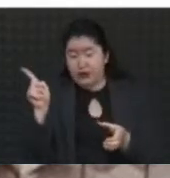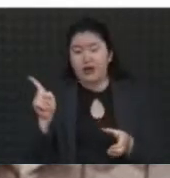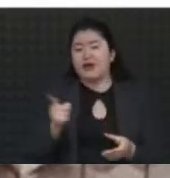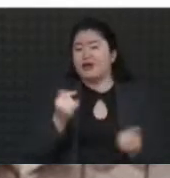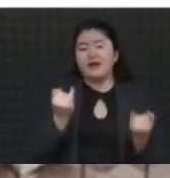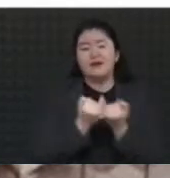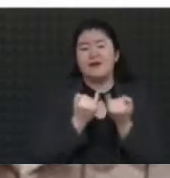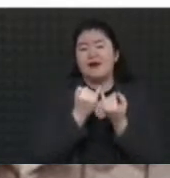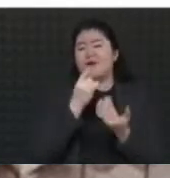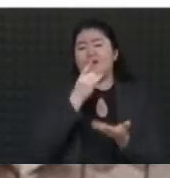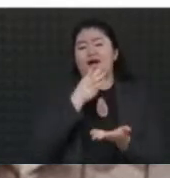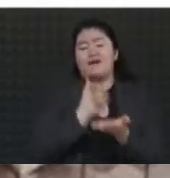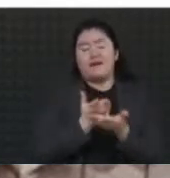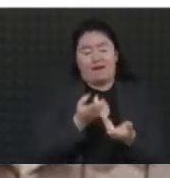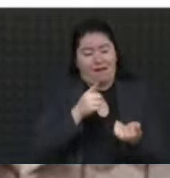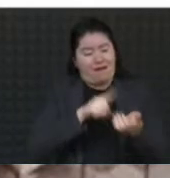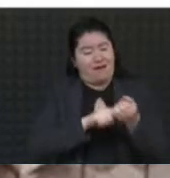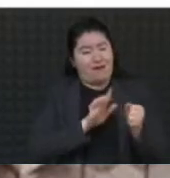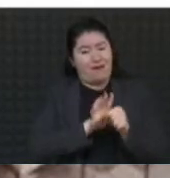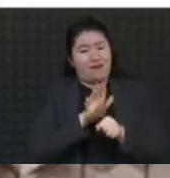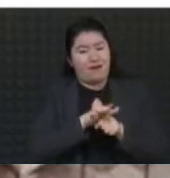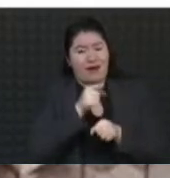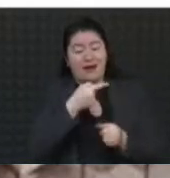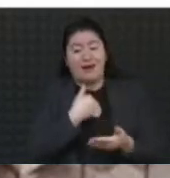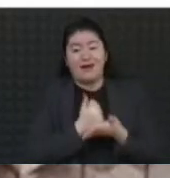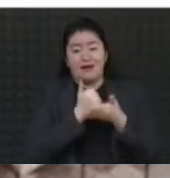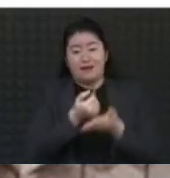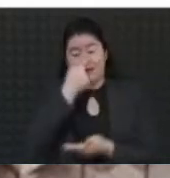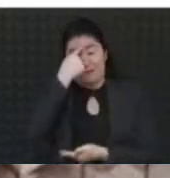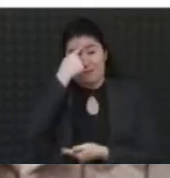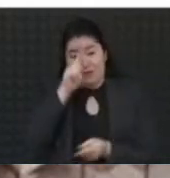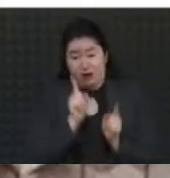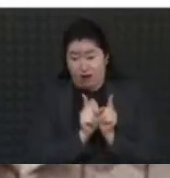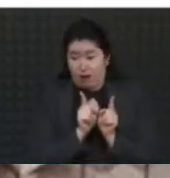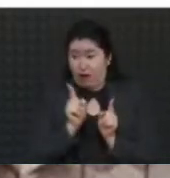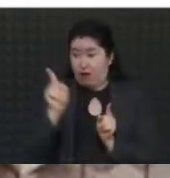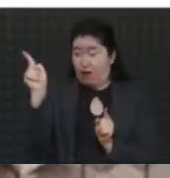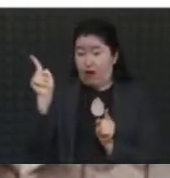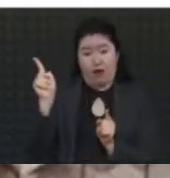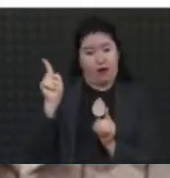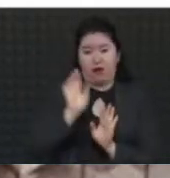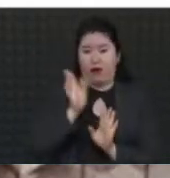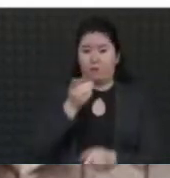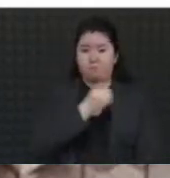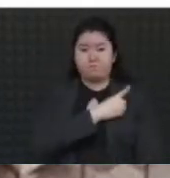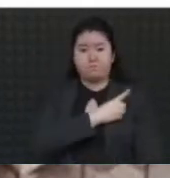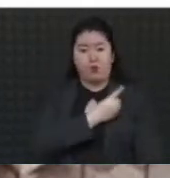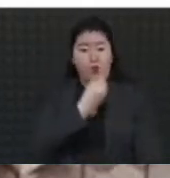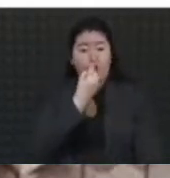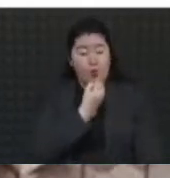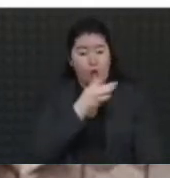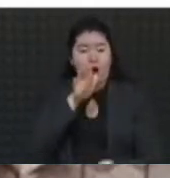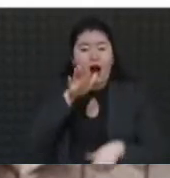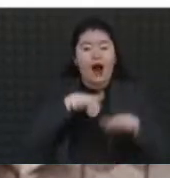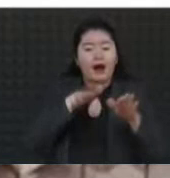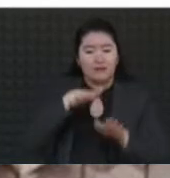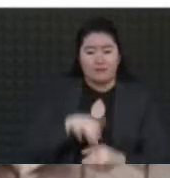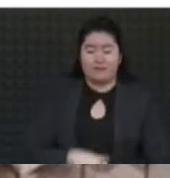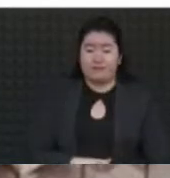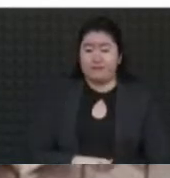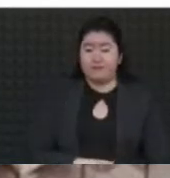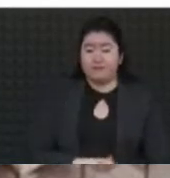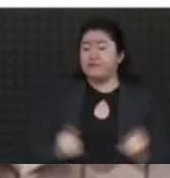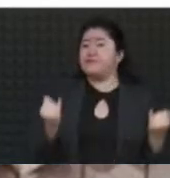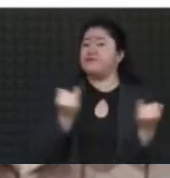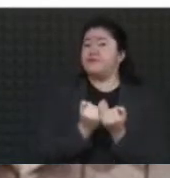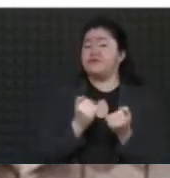puro diafragma, que es donde se apoyan estos puntales individuales. Todo esto con base tanto en longitudes de entreejes